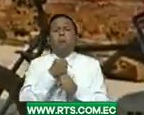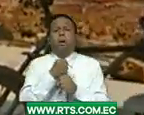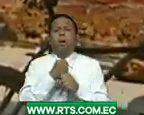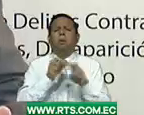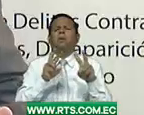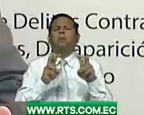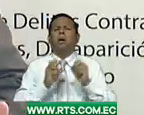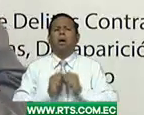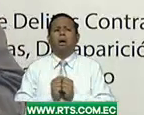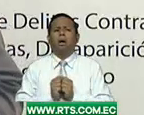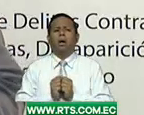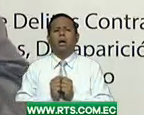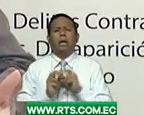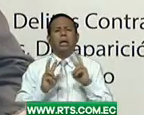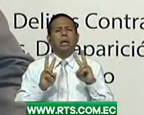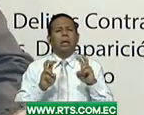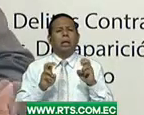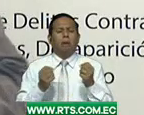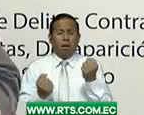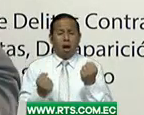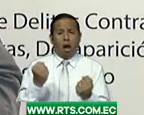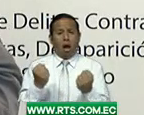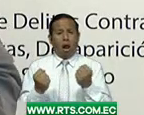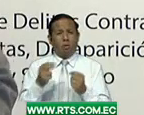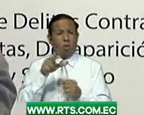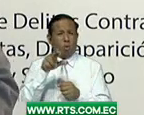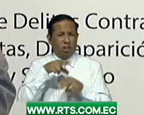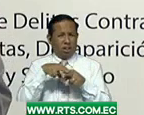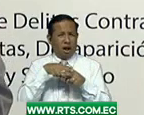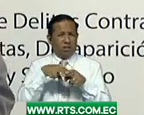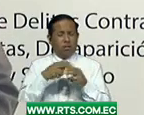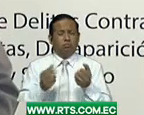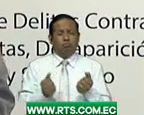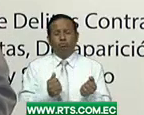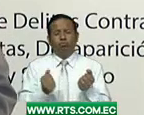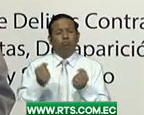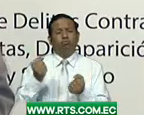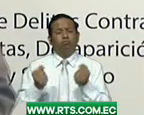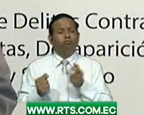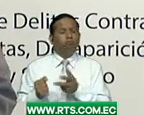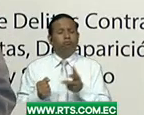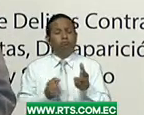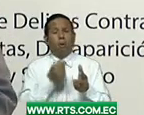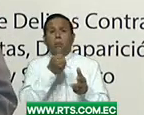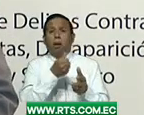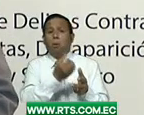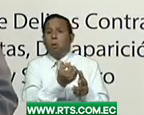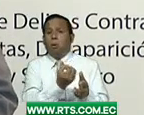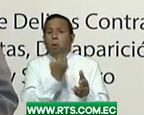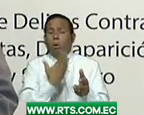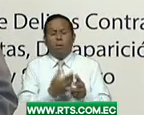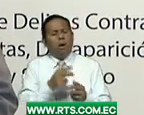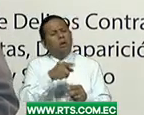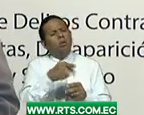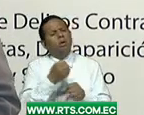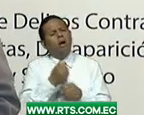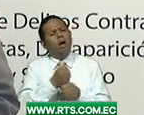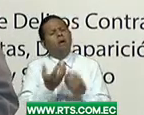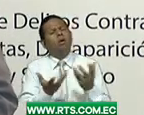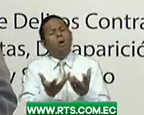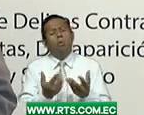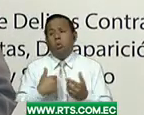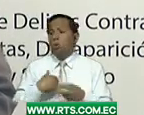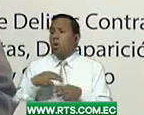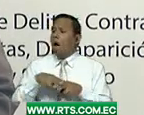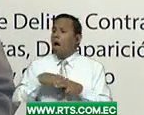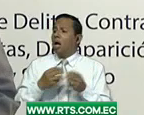de realizar carreras con su vehículo en una primera versión que nos indicó el señor. Seguramente dentro de las